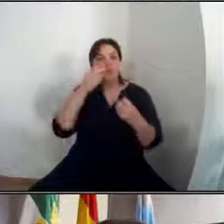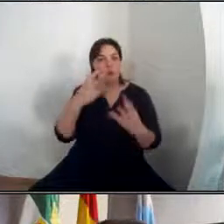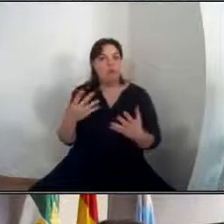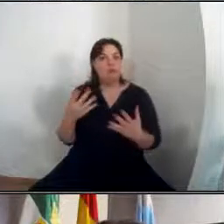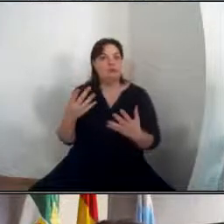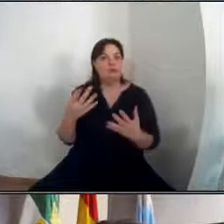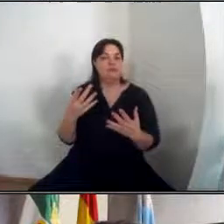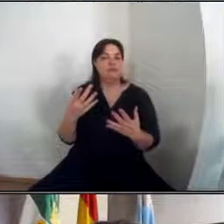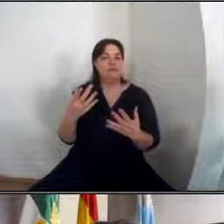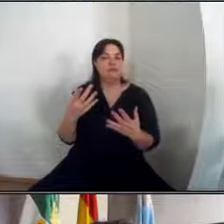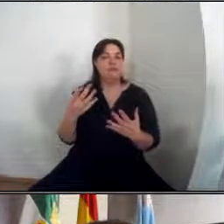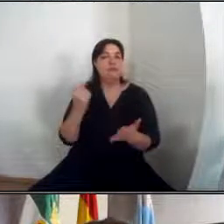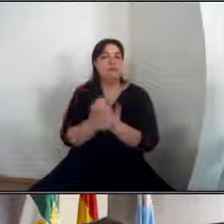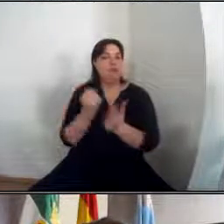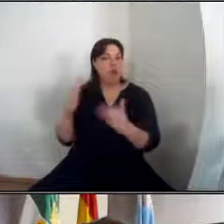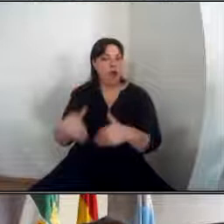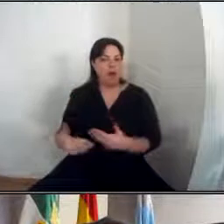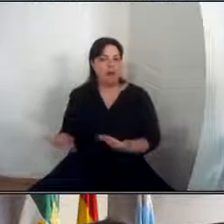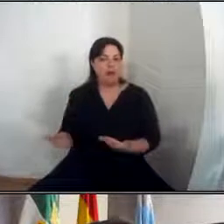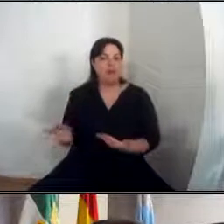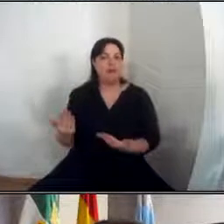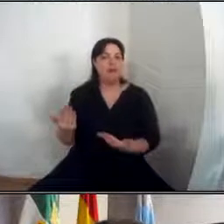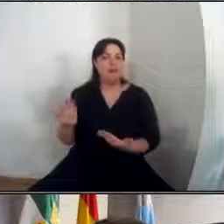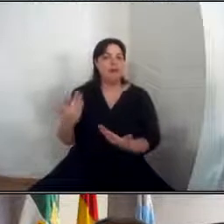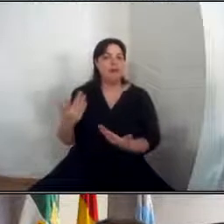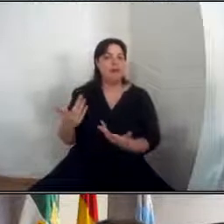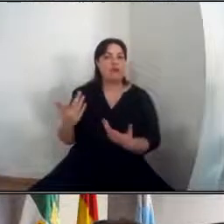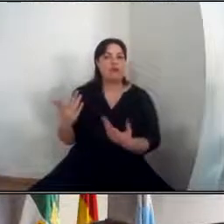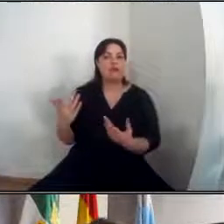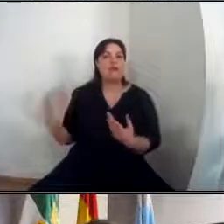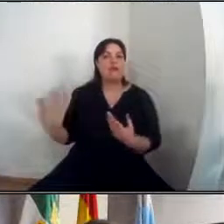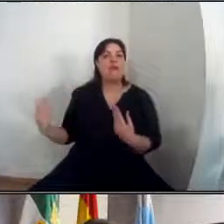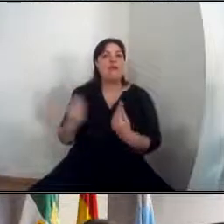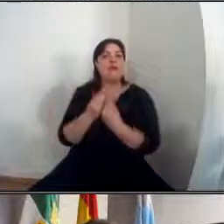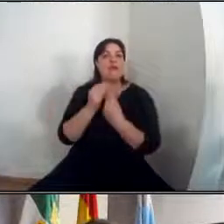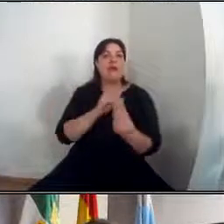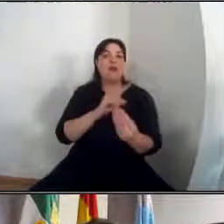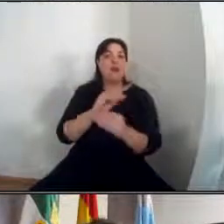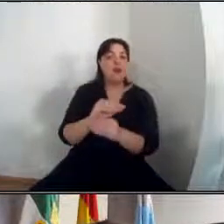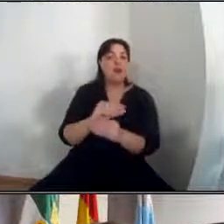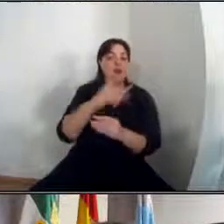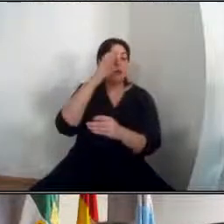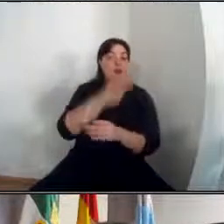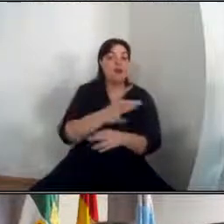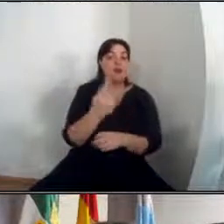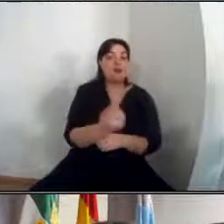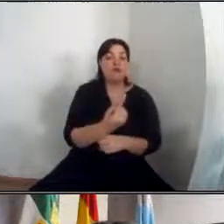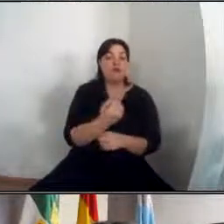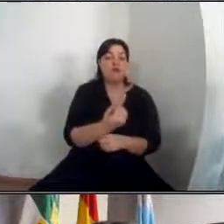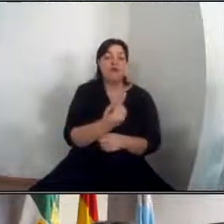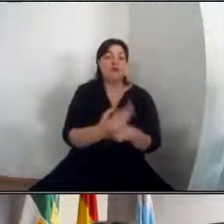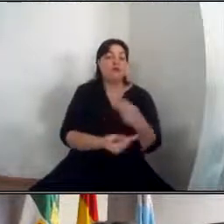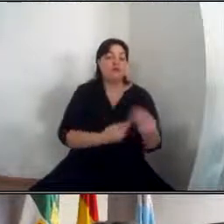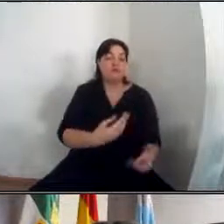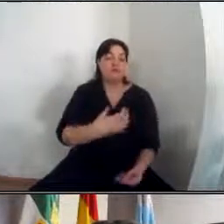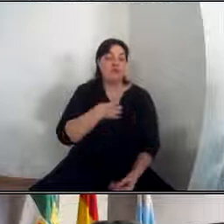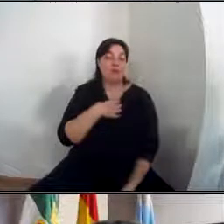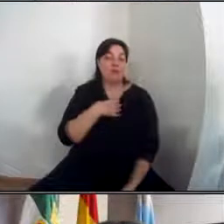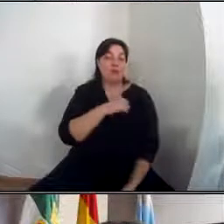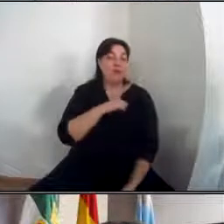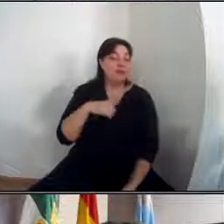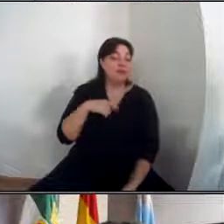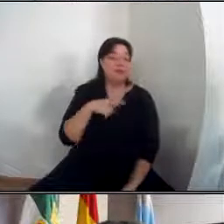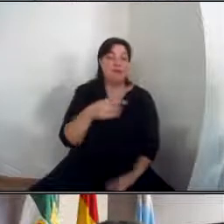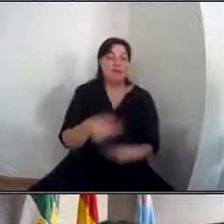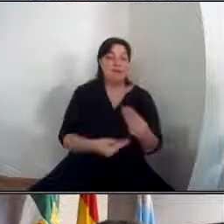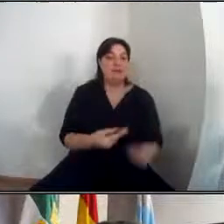frente a esas cofinanciaciones que difícilmente el mundo rural podría hacerlo por sí mismo. Por eso yo